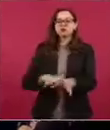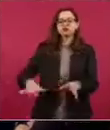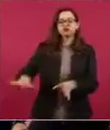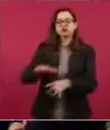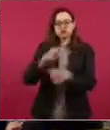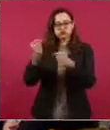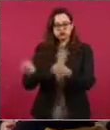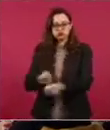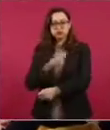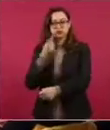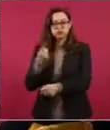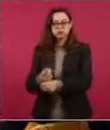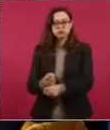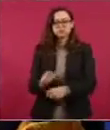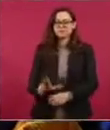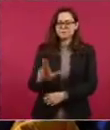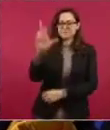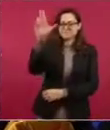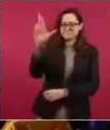Empezamos